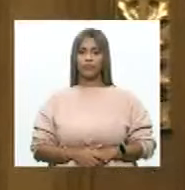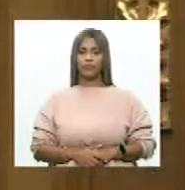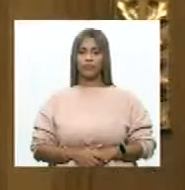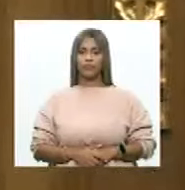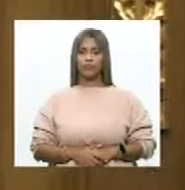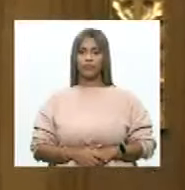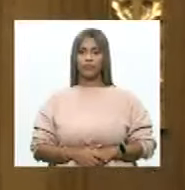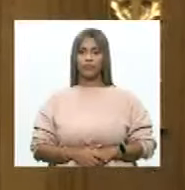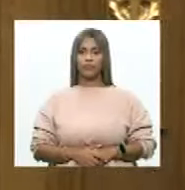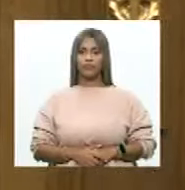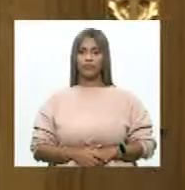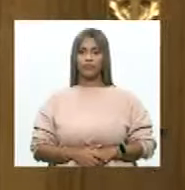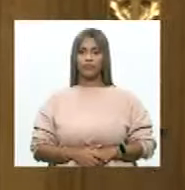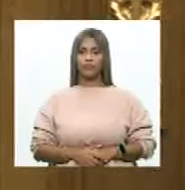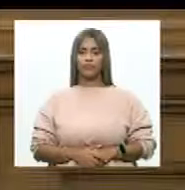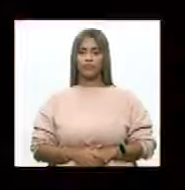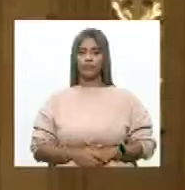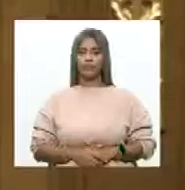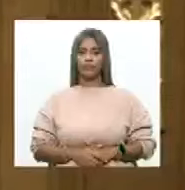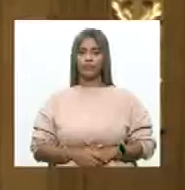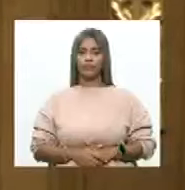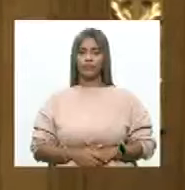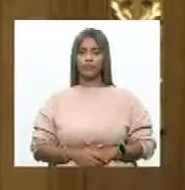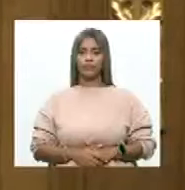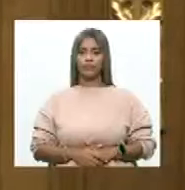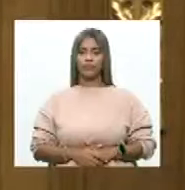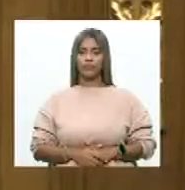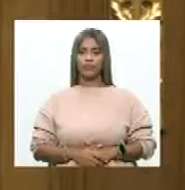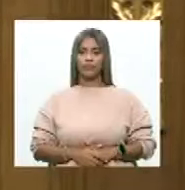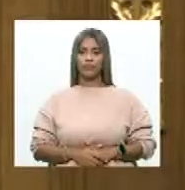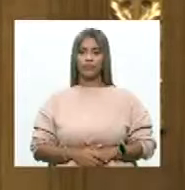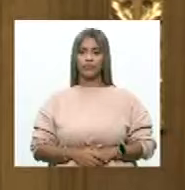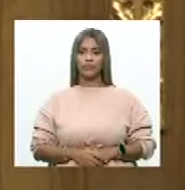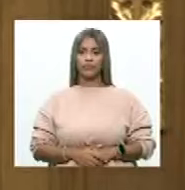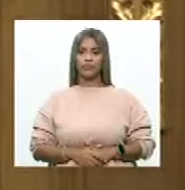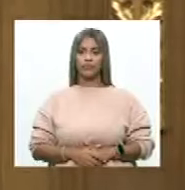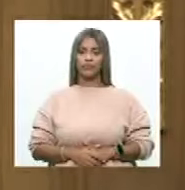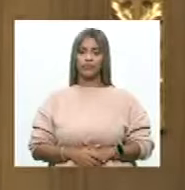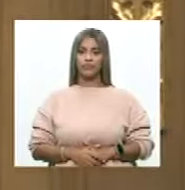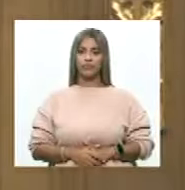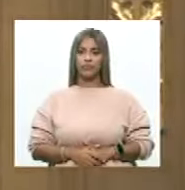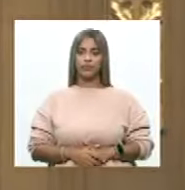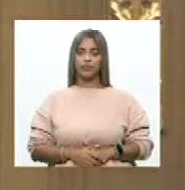Madauka, Baikuya, Naruae, Dacobo,